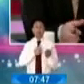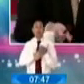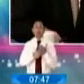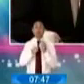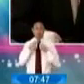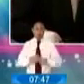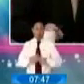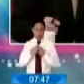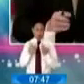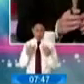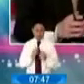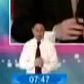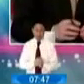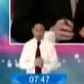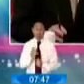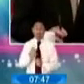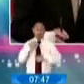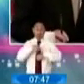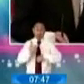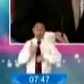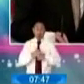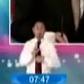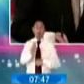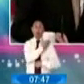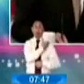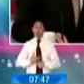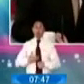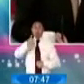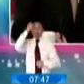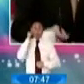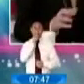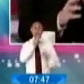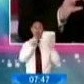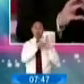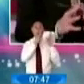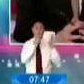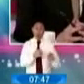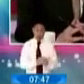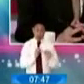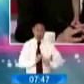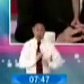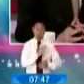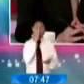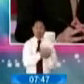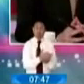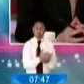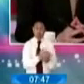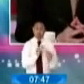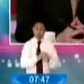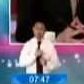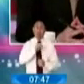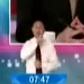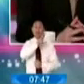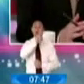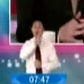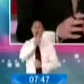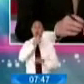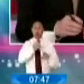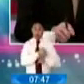entremos a materia. Justamente por el tiempo, el presidente vetó la ley humanitaria, hay 32 observaciones, y el tema de